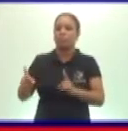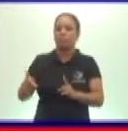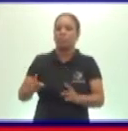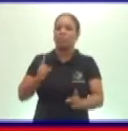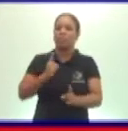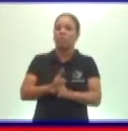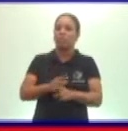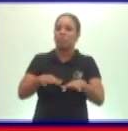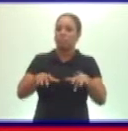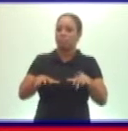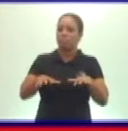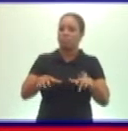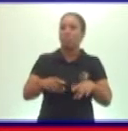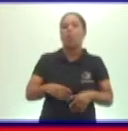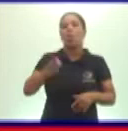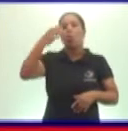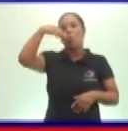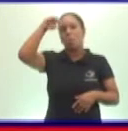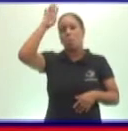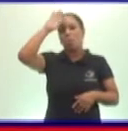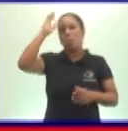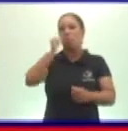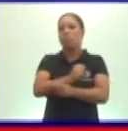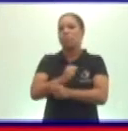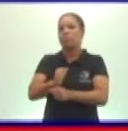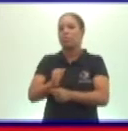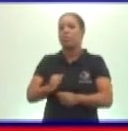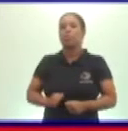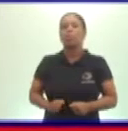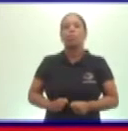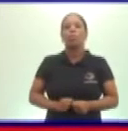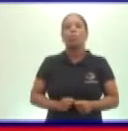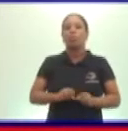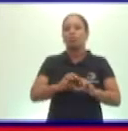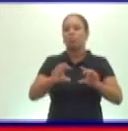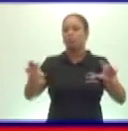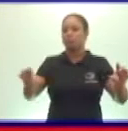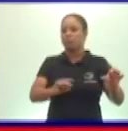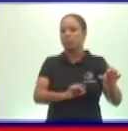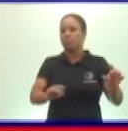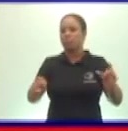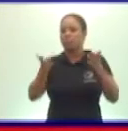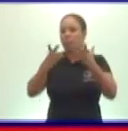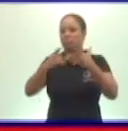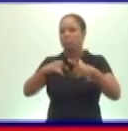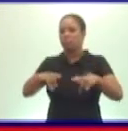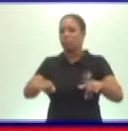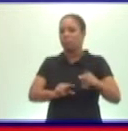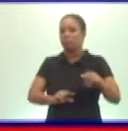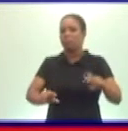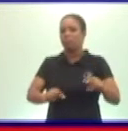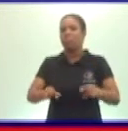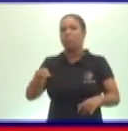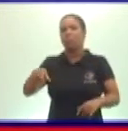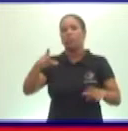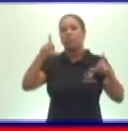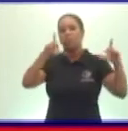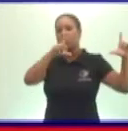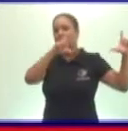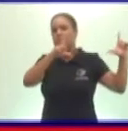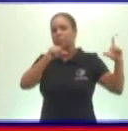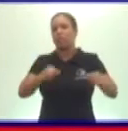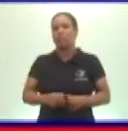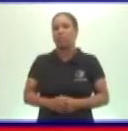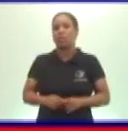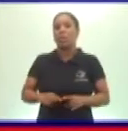el portal Cubeduca, en el sitio en el cual se referencia en la siguiente imagen. Pero